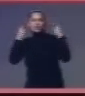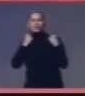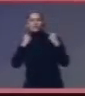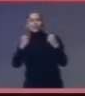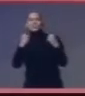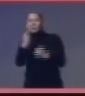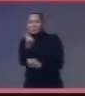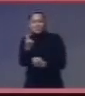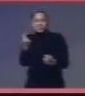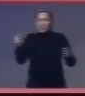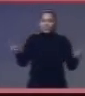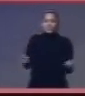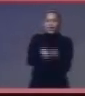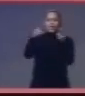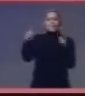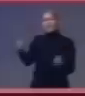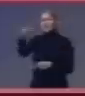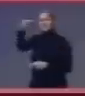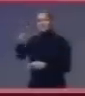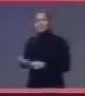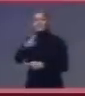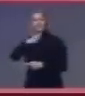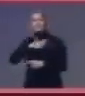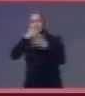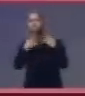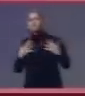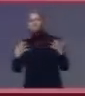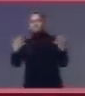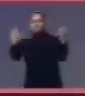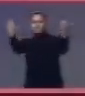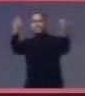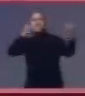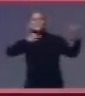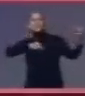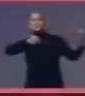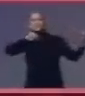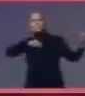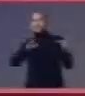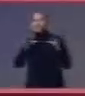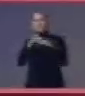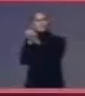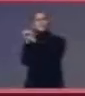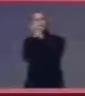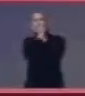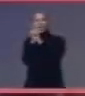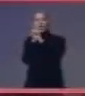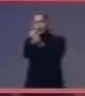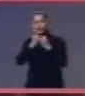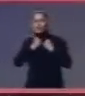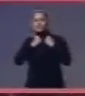El dinero no importa lo Que importa Que es Mi gente pues El sentirme murguero es más fuerte